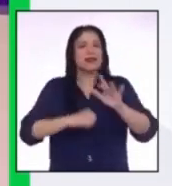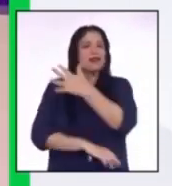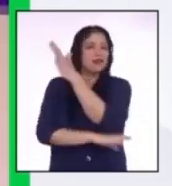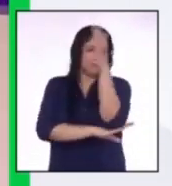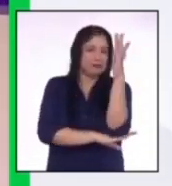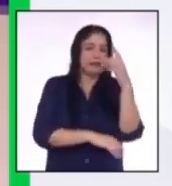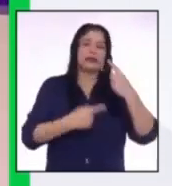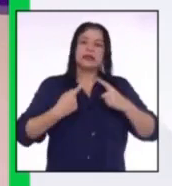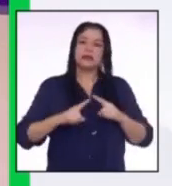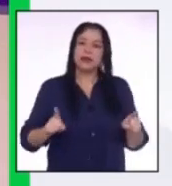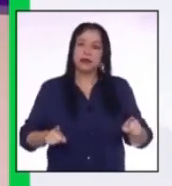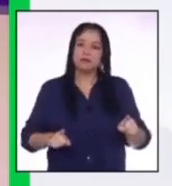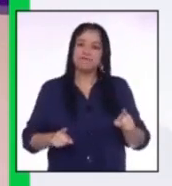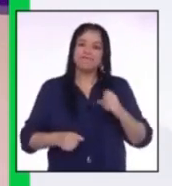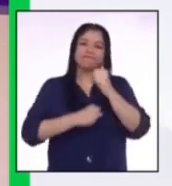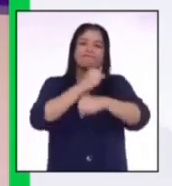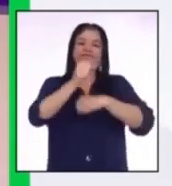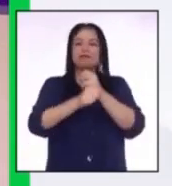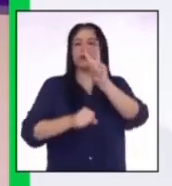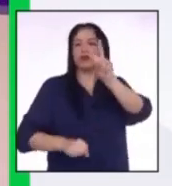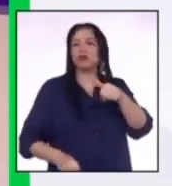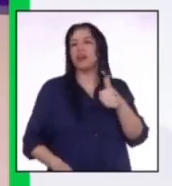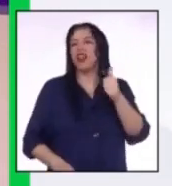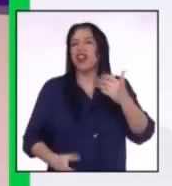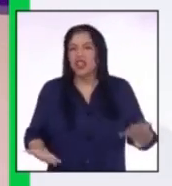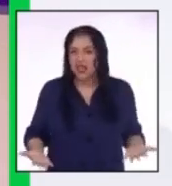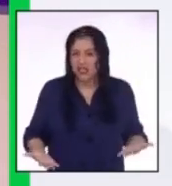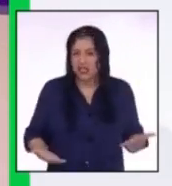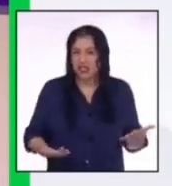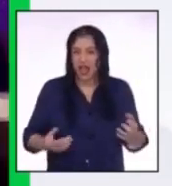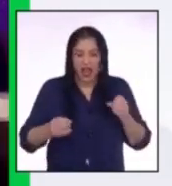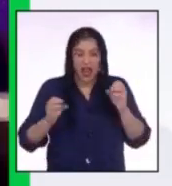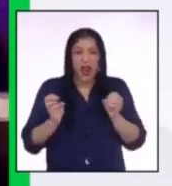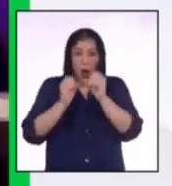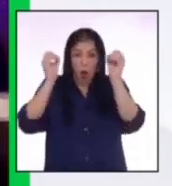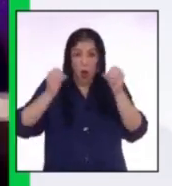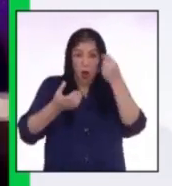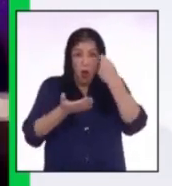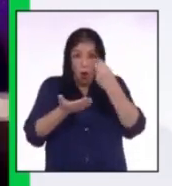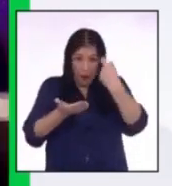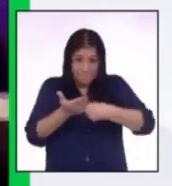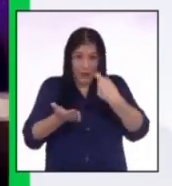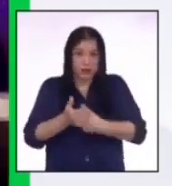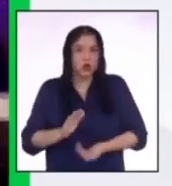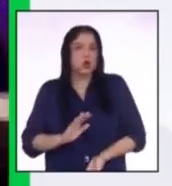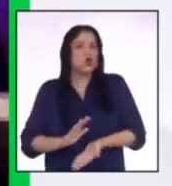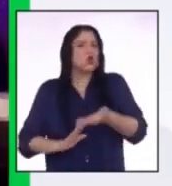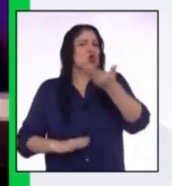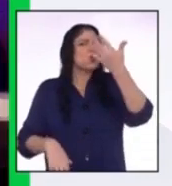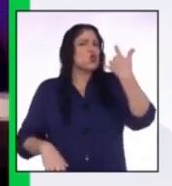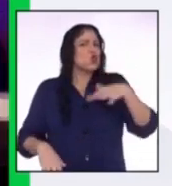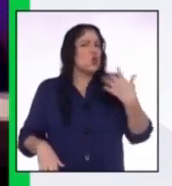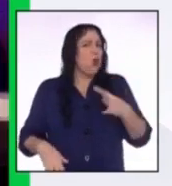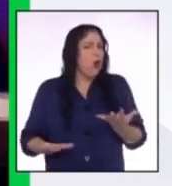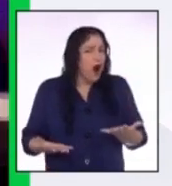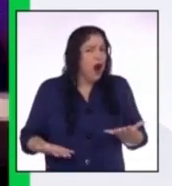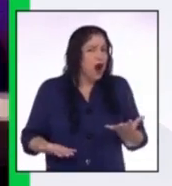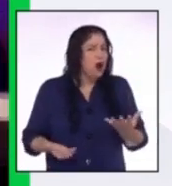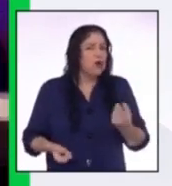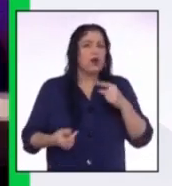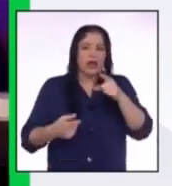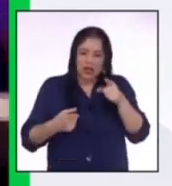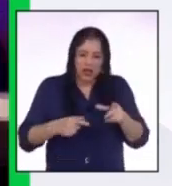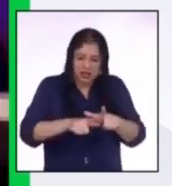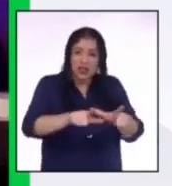2010 el oro subió a más de 1000 dólares la onza esos bosques que he visto la vida ha reforestado y cuidado